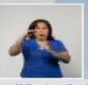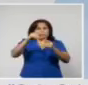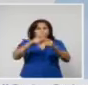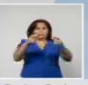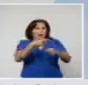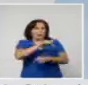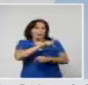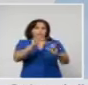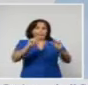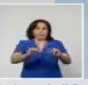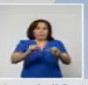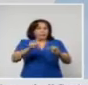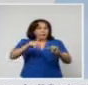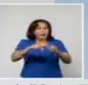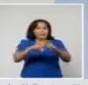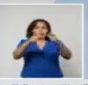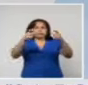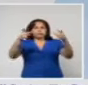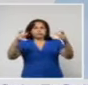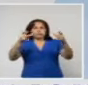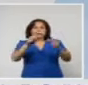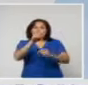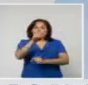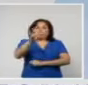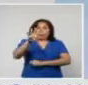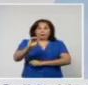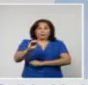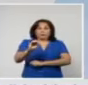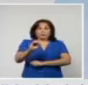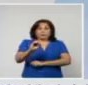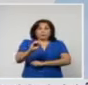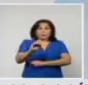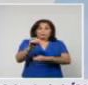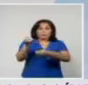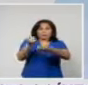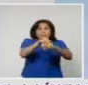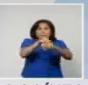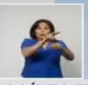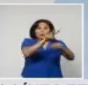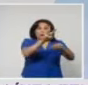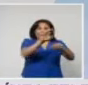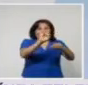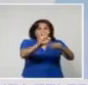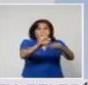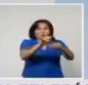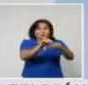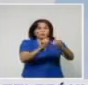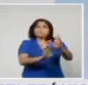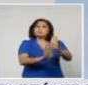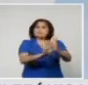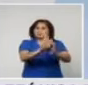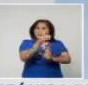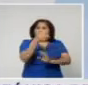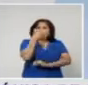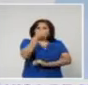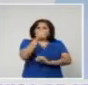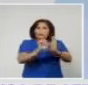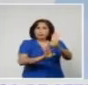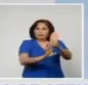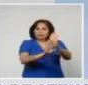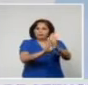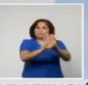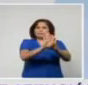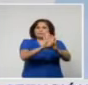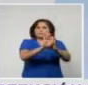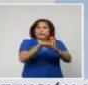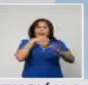anteriores. De estos 240, 238 tienen una evolución clínica estable, estamos